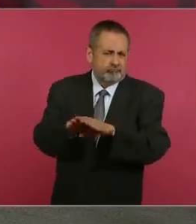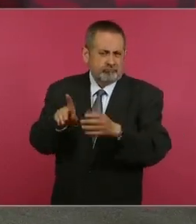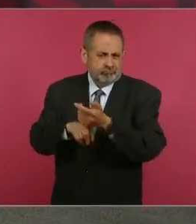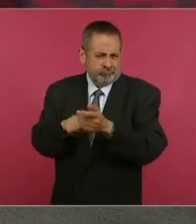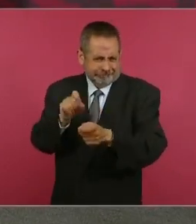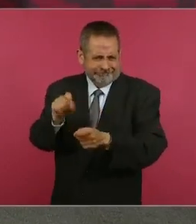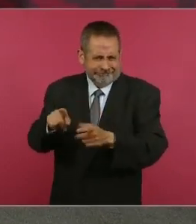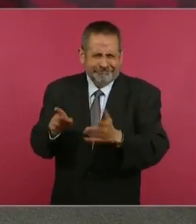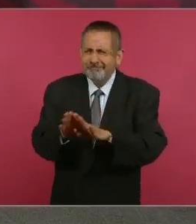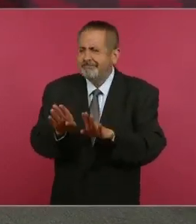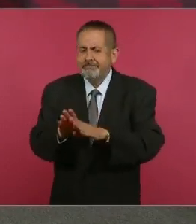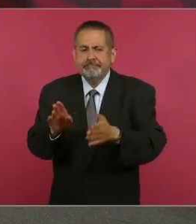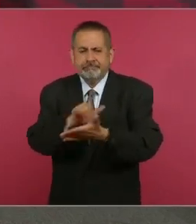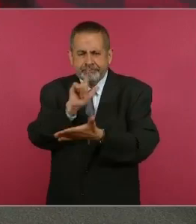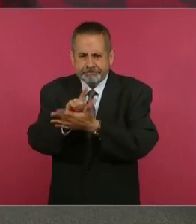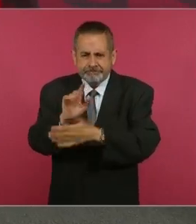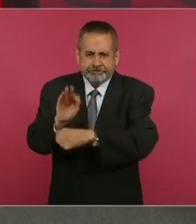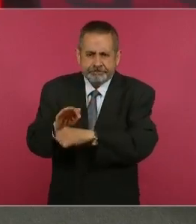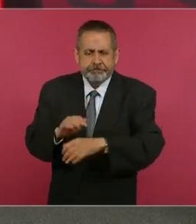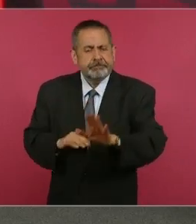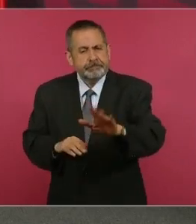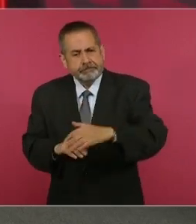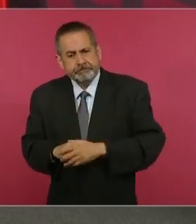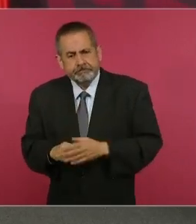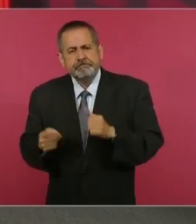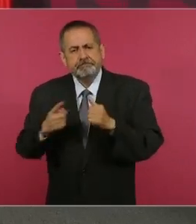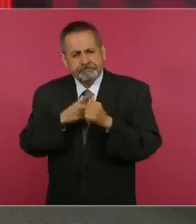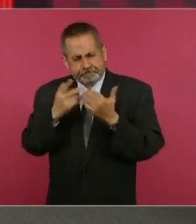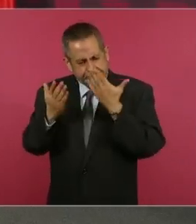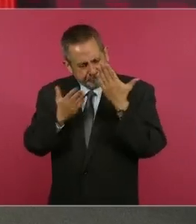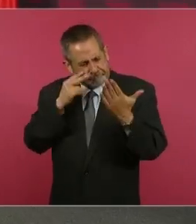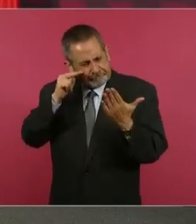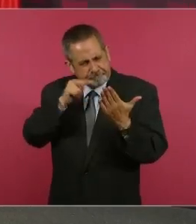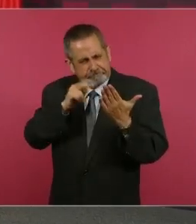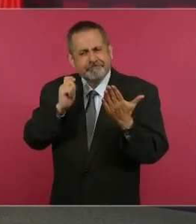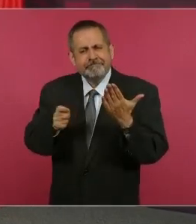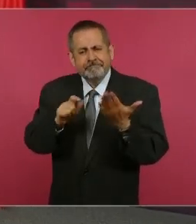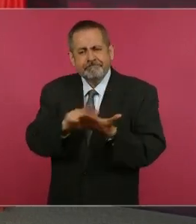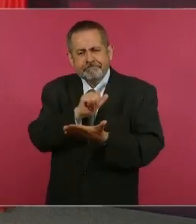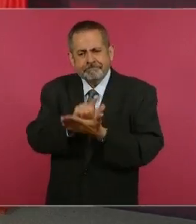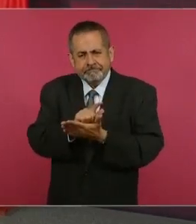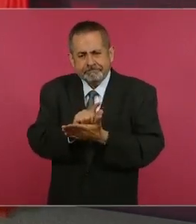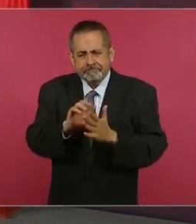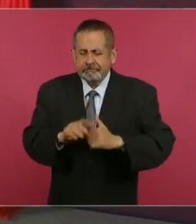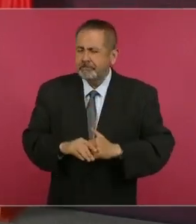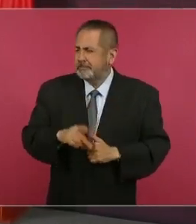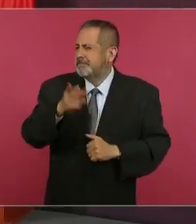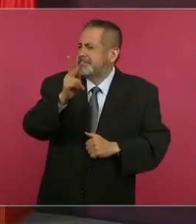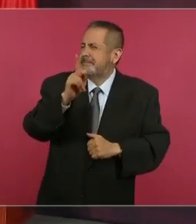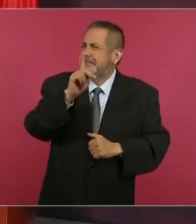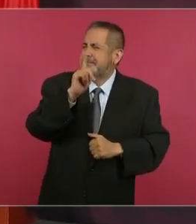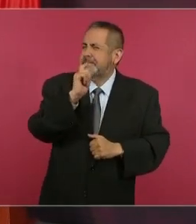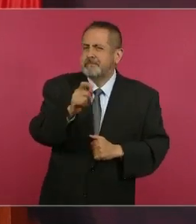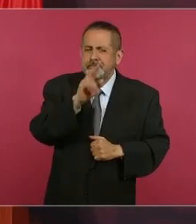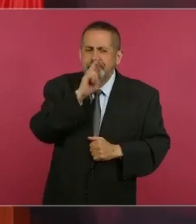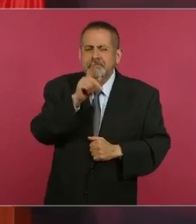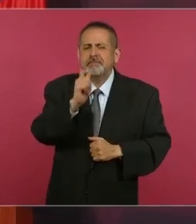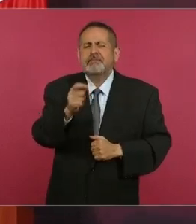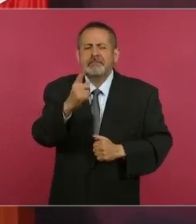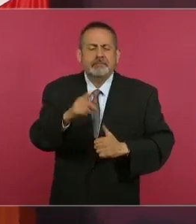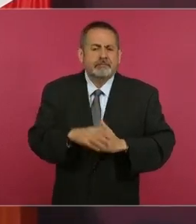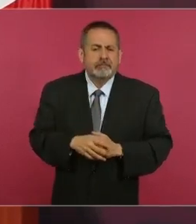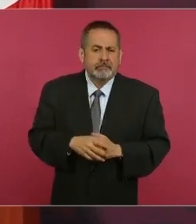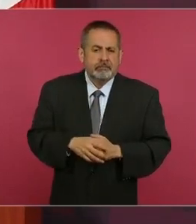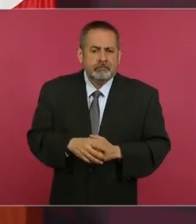Este tipo de cosas habría que verlo en la legislación. Pero ¿saben qué es lo mejor?